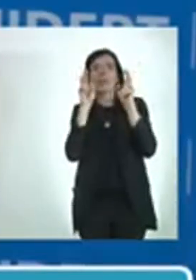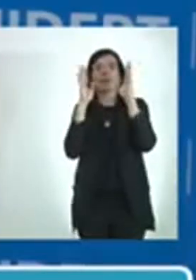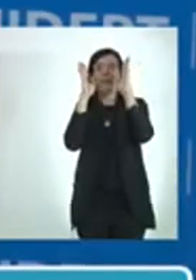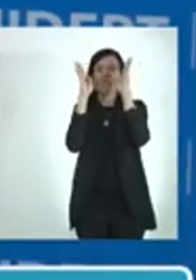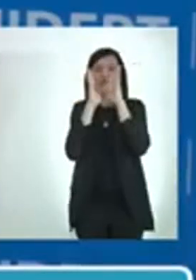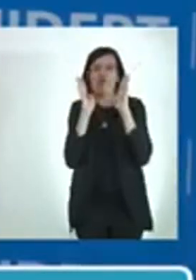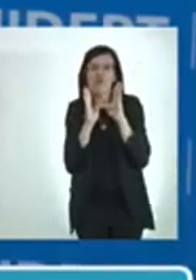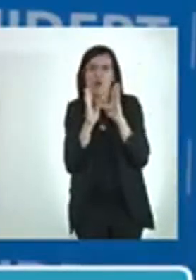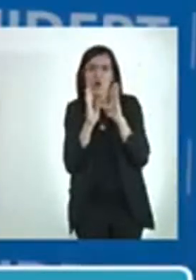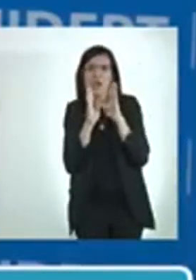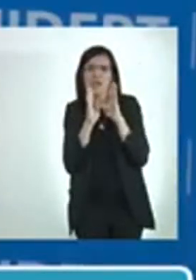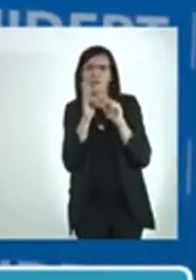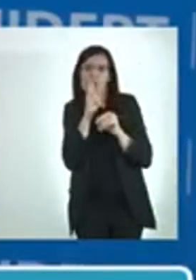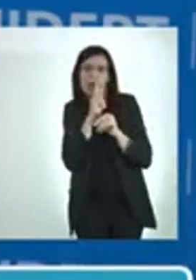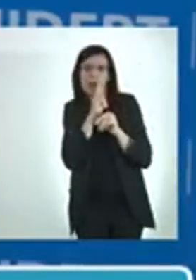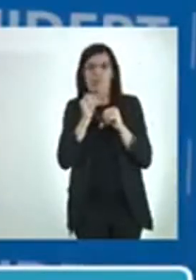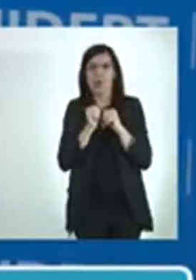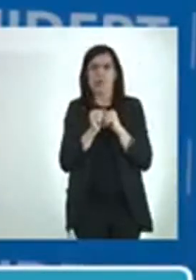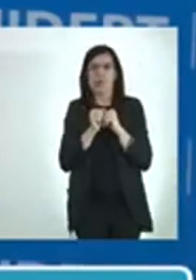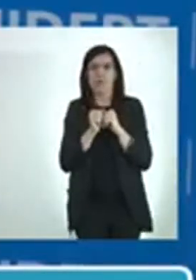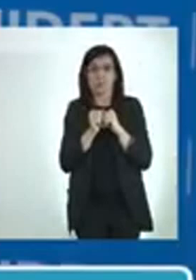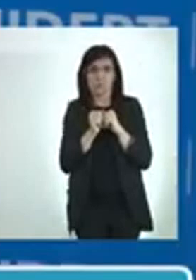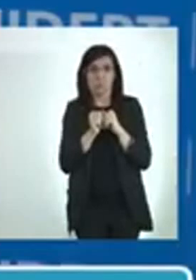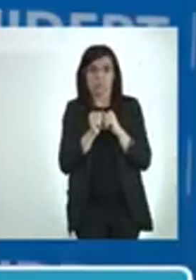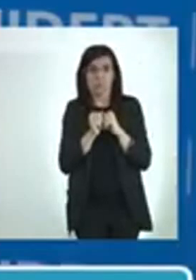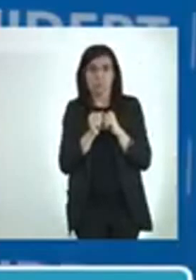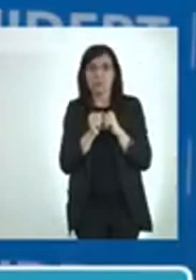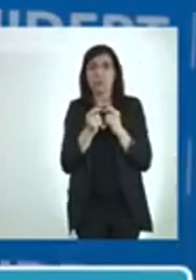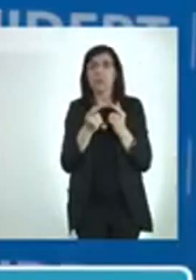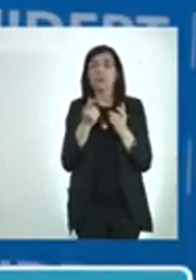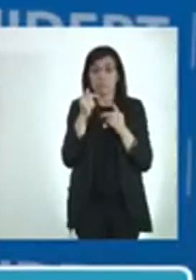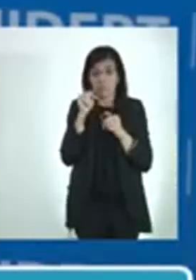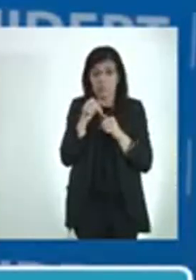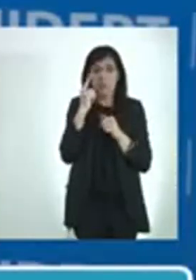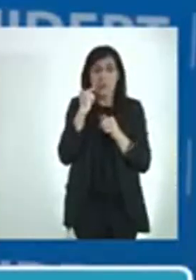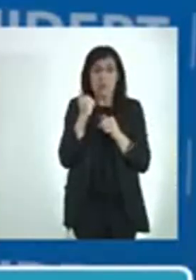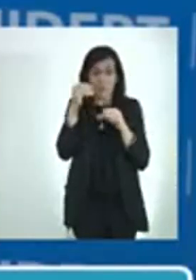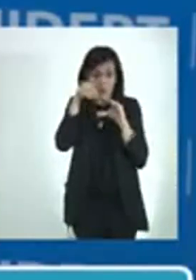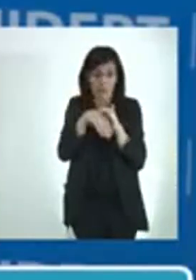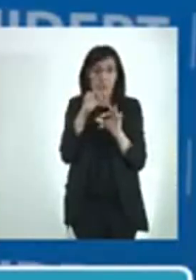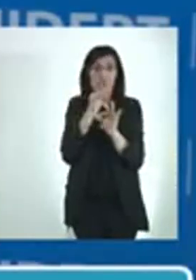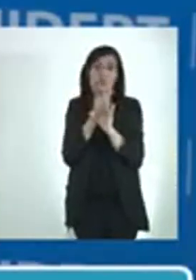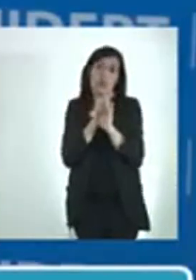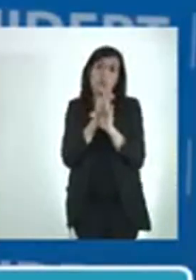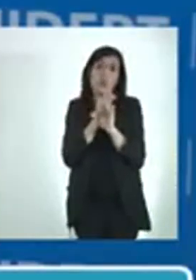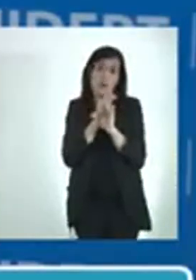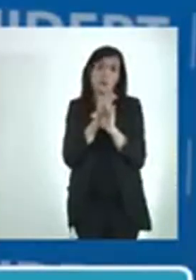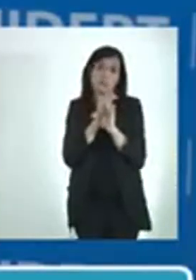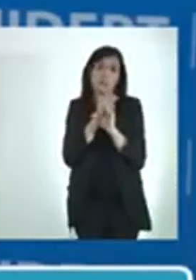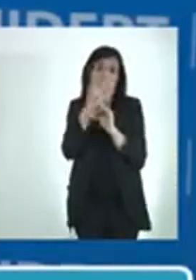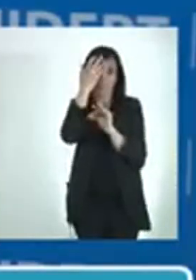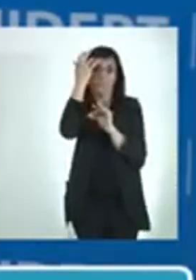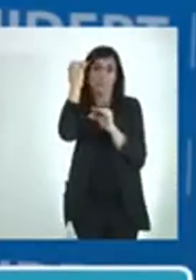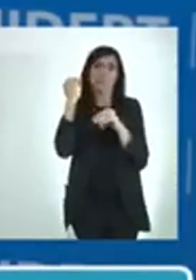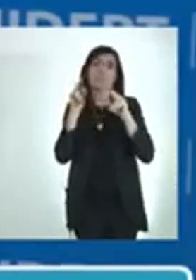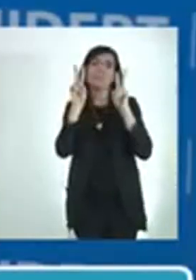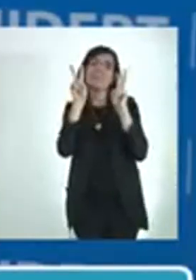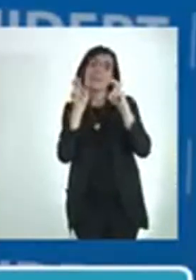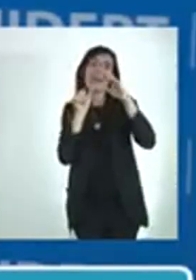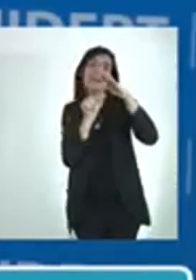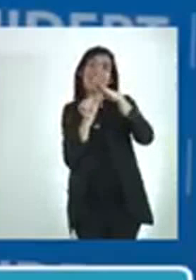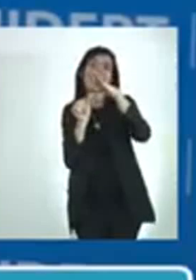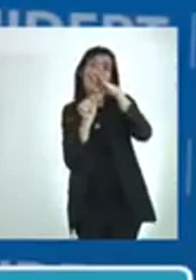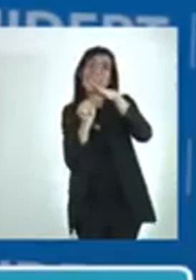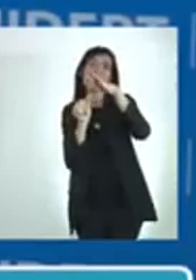violencia de género como una fecha institucional. Bien. Entonces, que en las escuelas podemos empezar a pensar que la perspectiva de género es algo